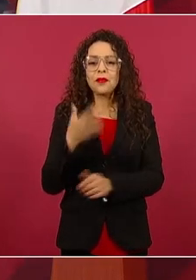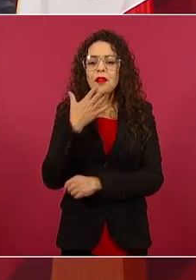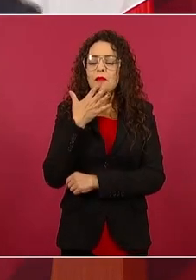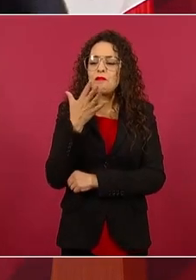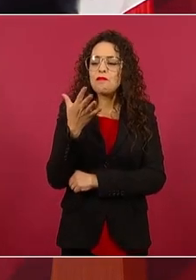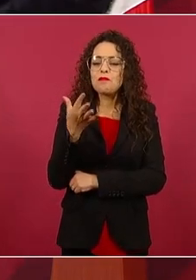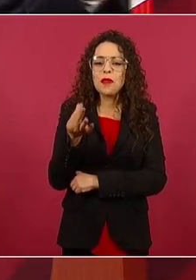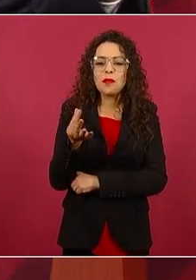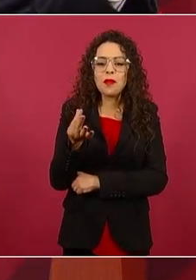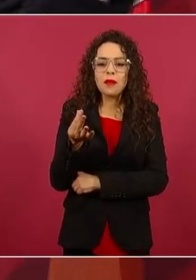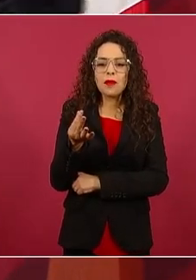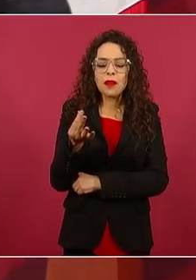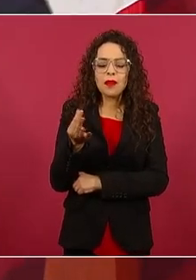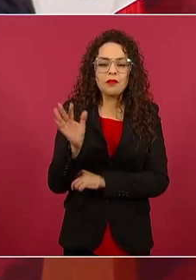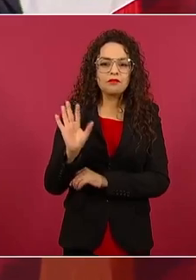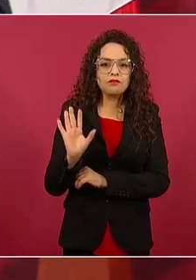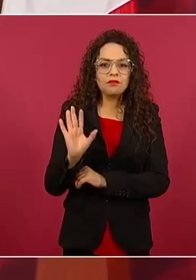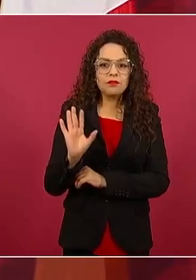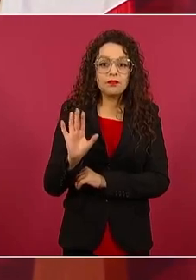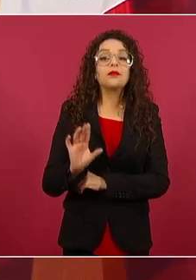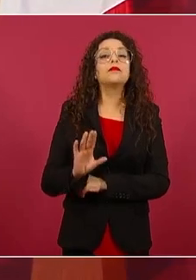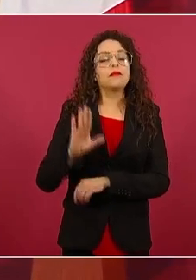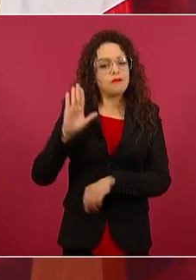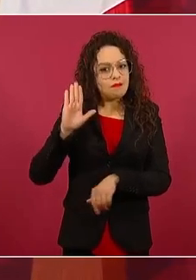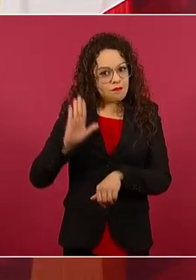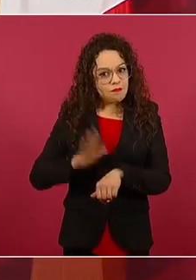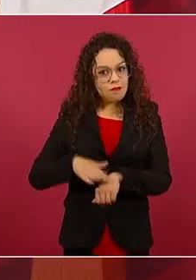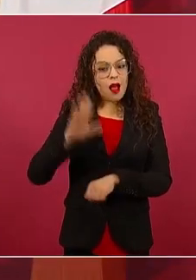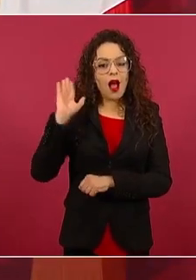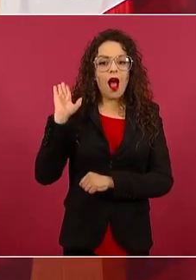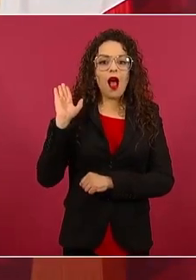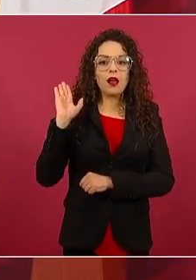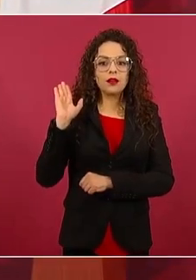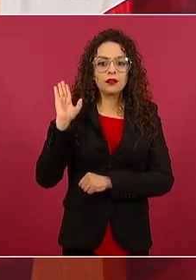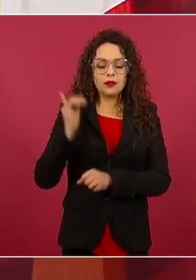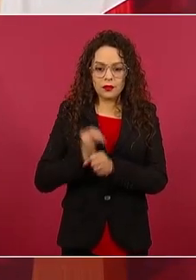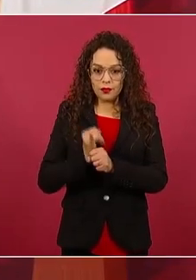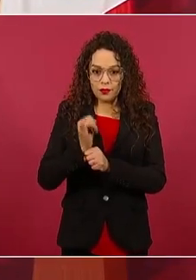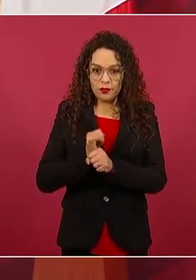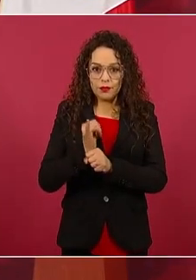y voy a seguir esperando que dé a conocer cuánto tiene,